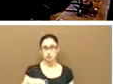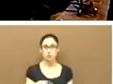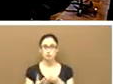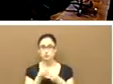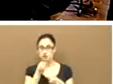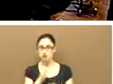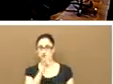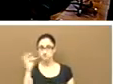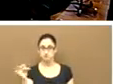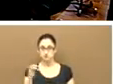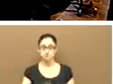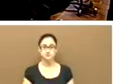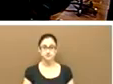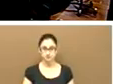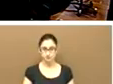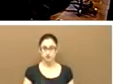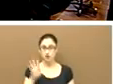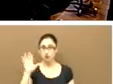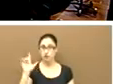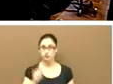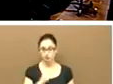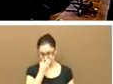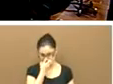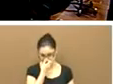regionalista tiene la palabra por cinco minutos